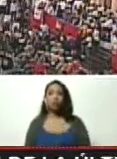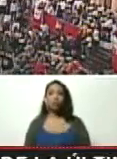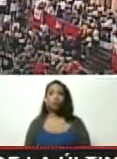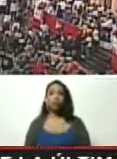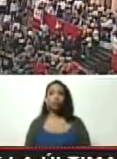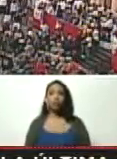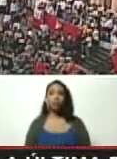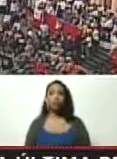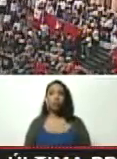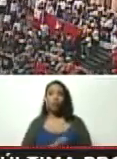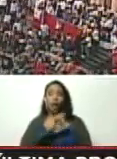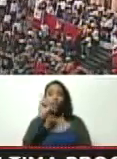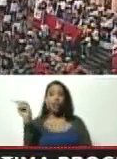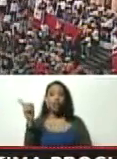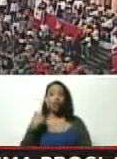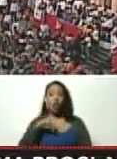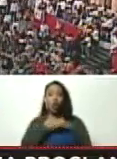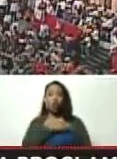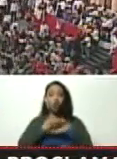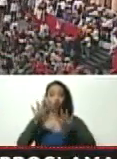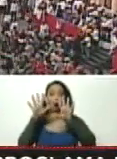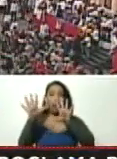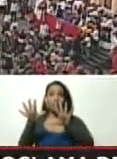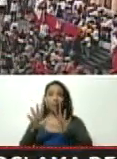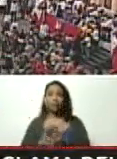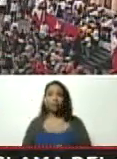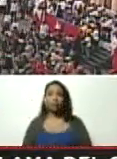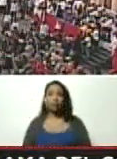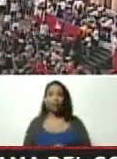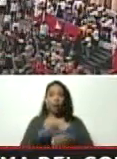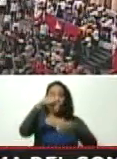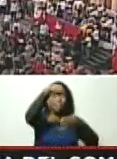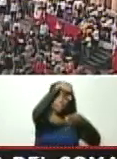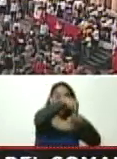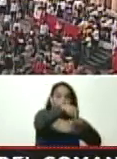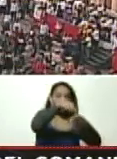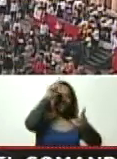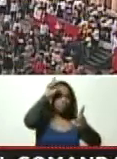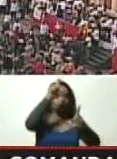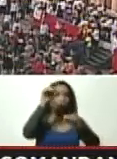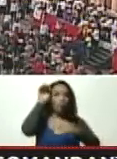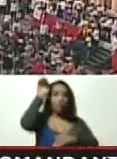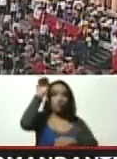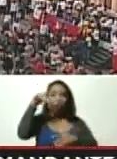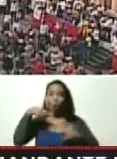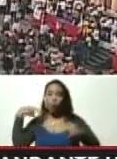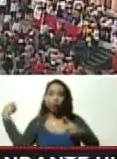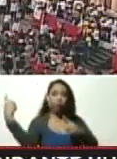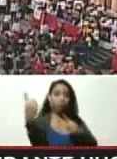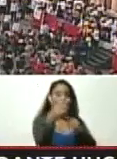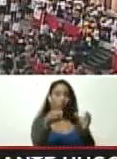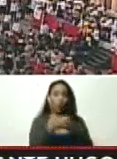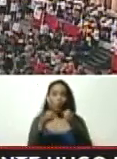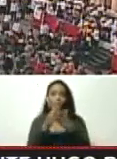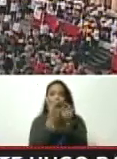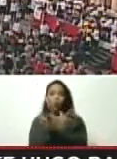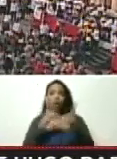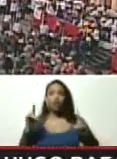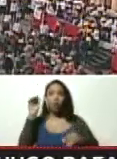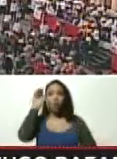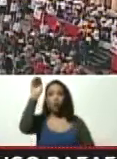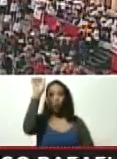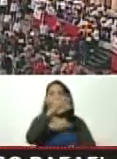Y eso es lo que somos nosotros, sembradores de futuro colectivo, de futuro democrático, de futuro